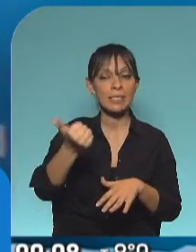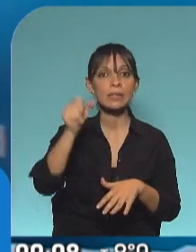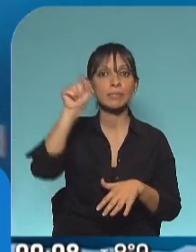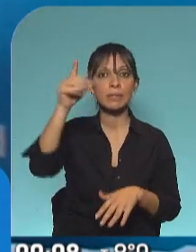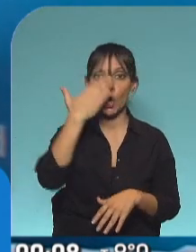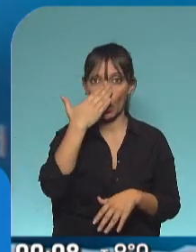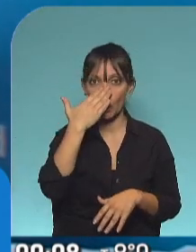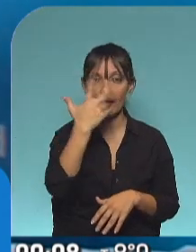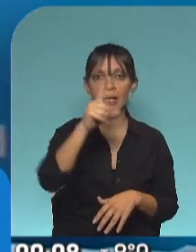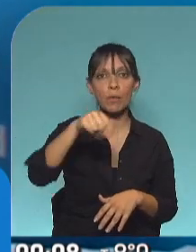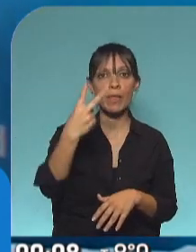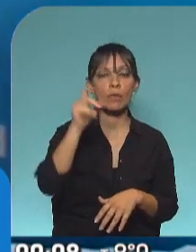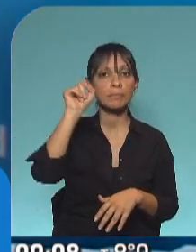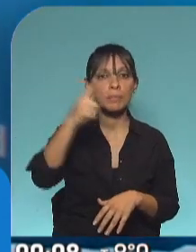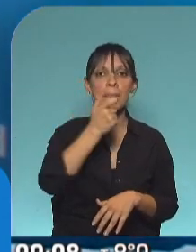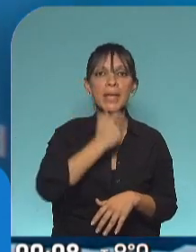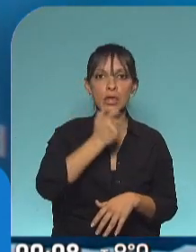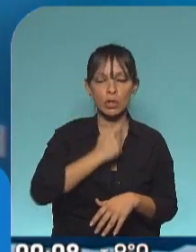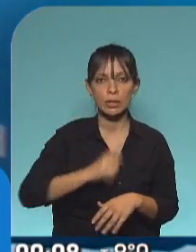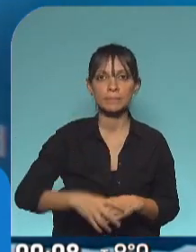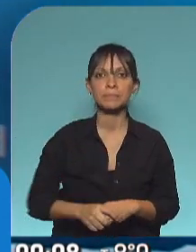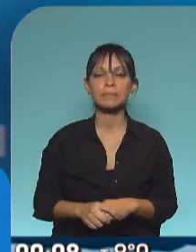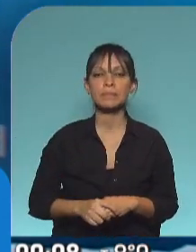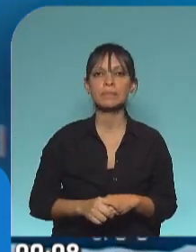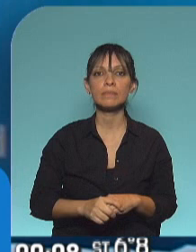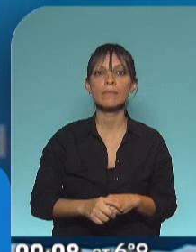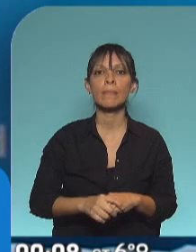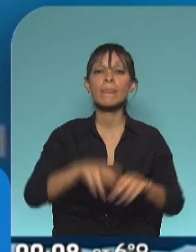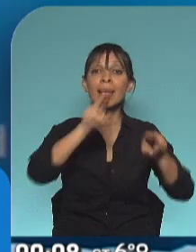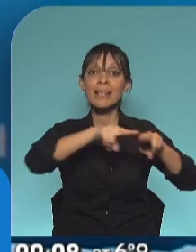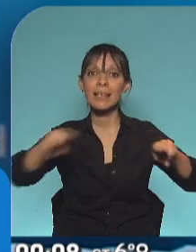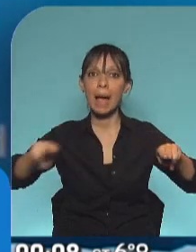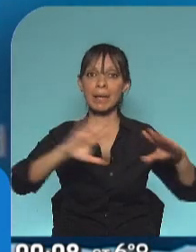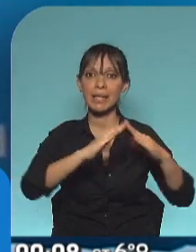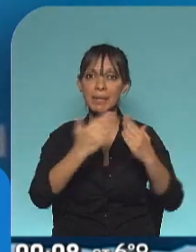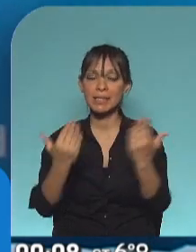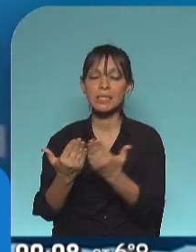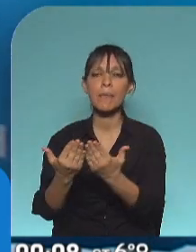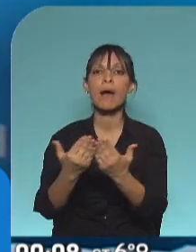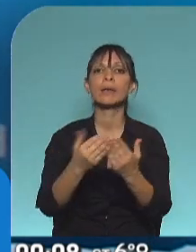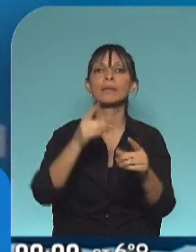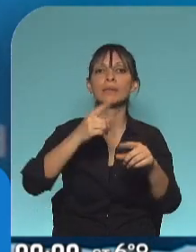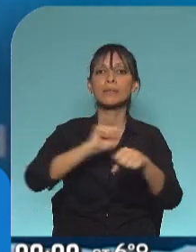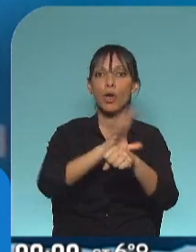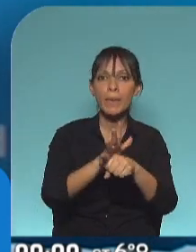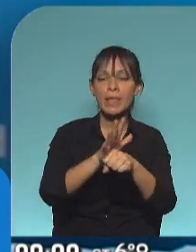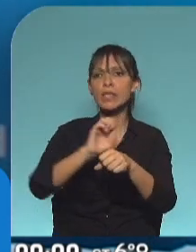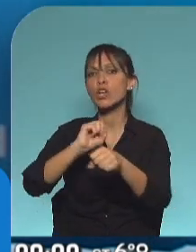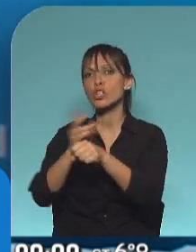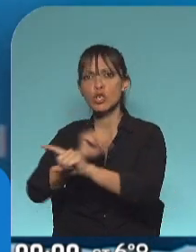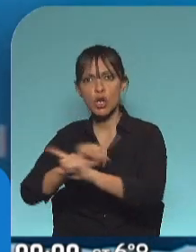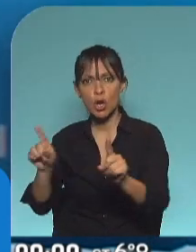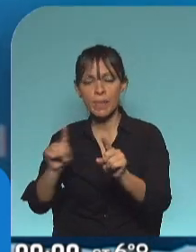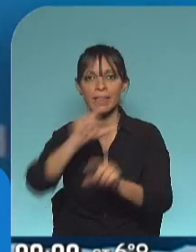un 3,2% en Mendoza. El porcentaje de ocupación de camas de terapia intensiva por COVID y no COVID a